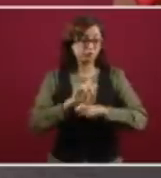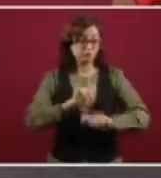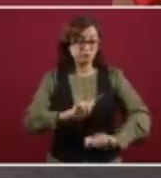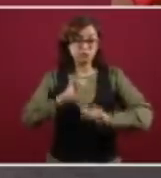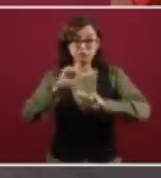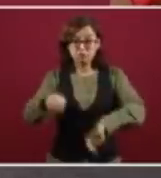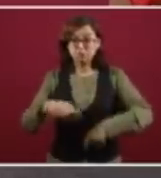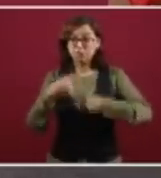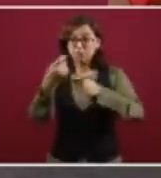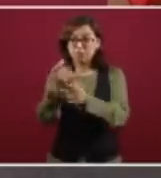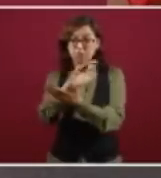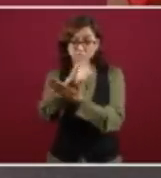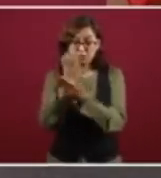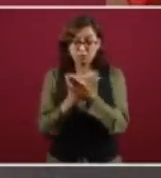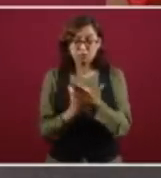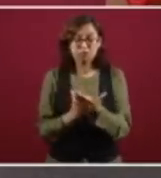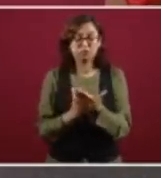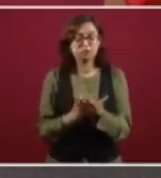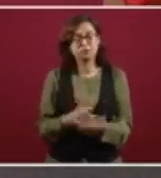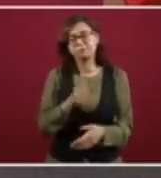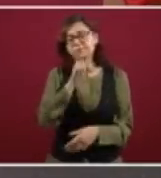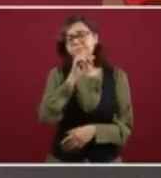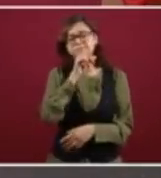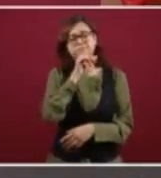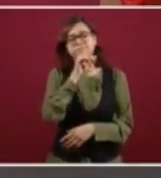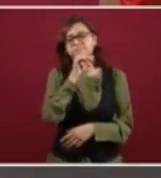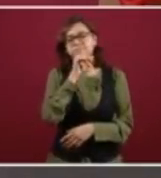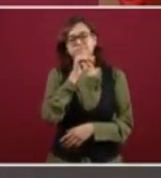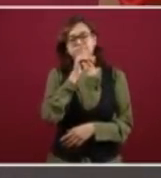entregando áreas a